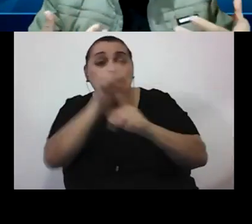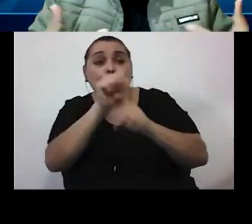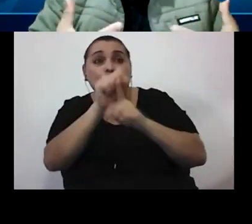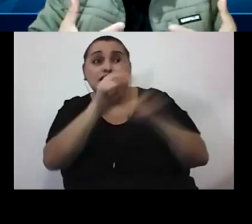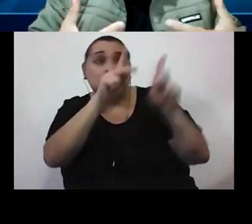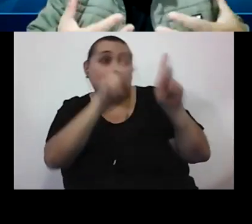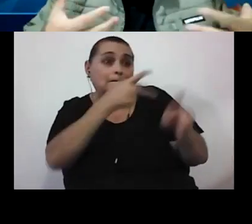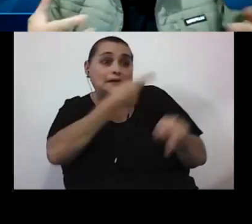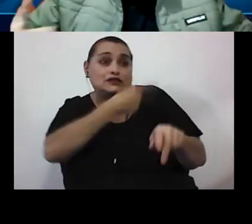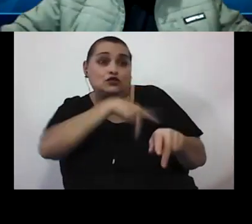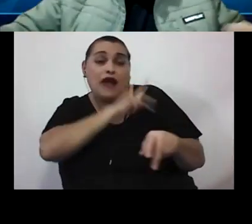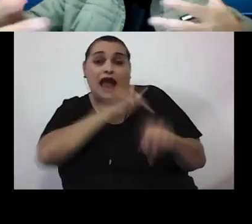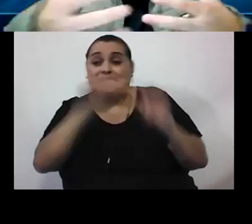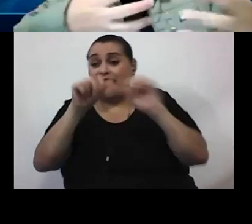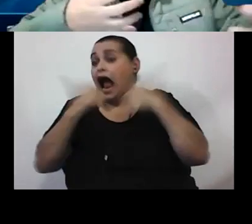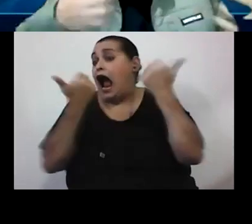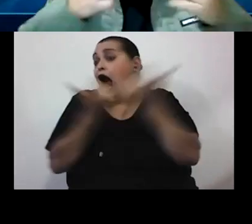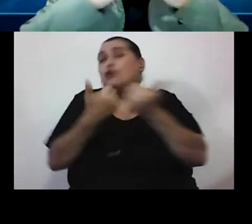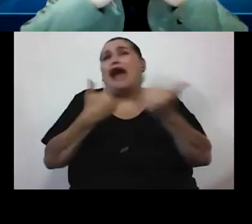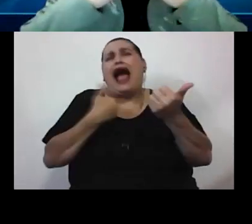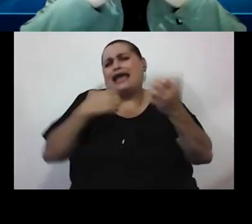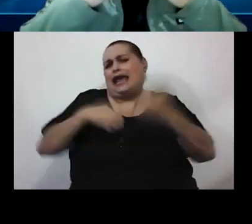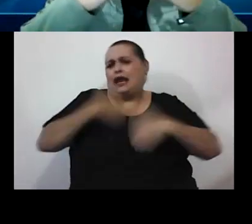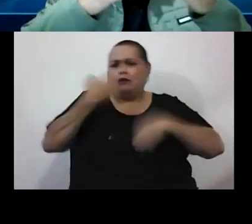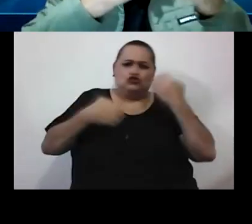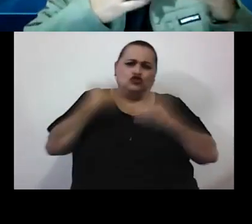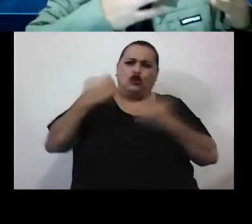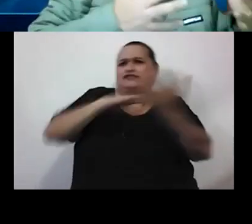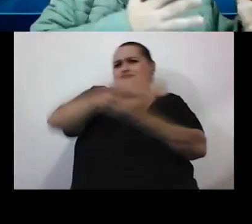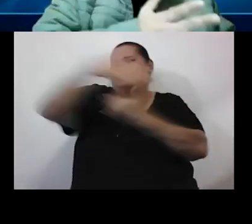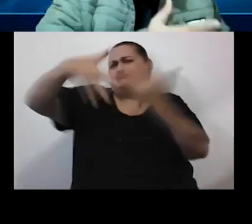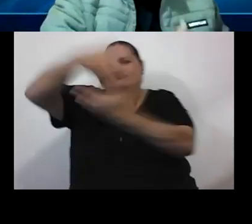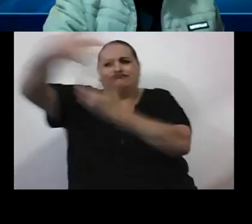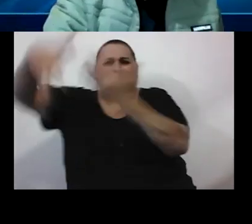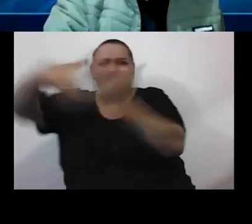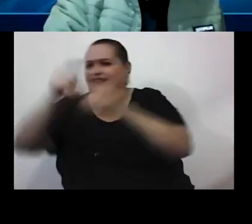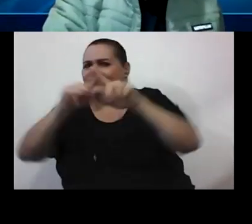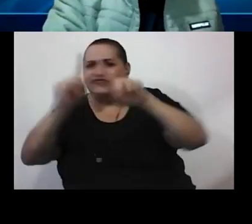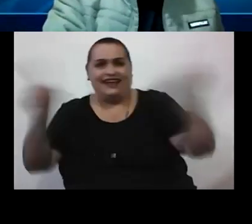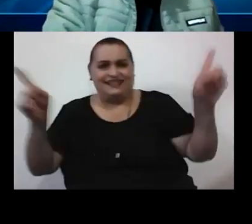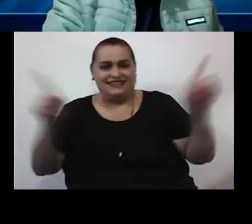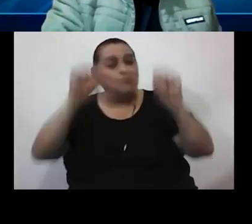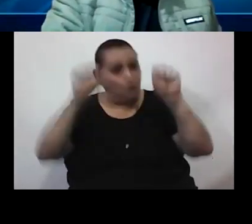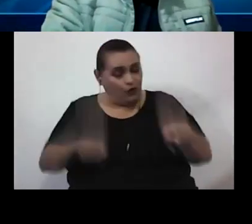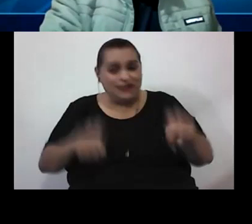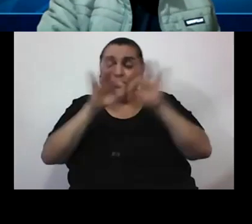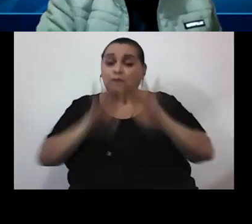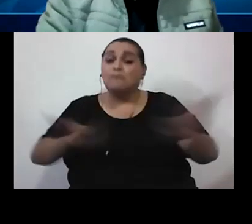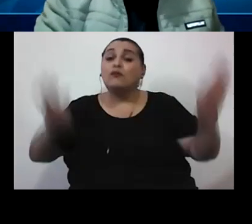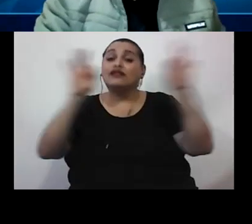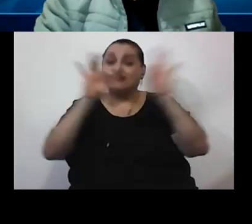que ahí en un aula hay emociones revueltas y Por eso es importante